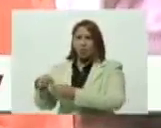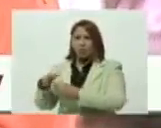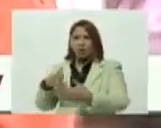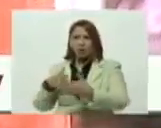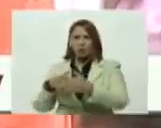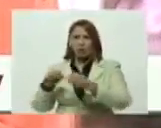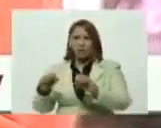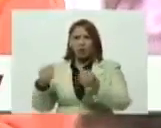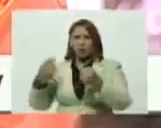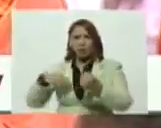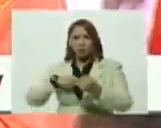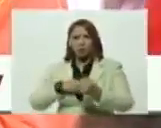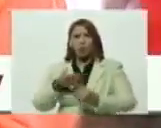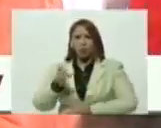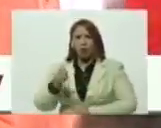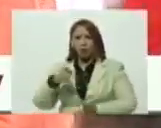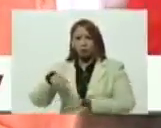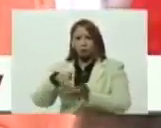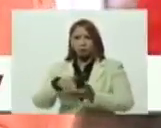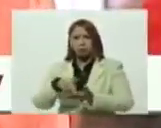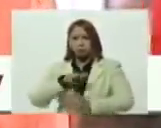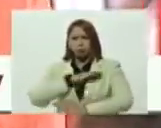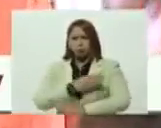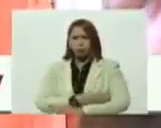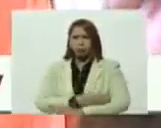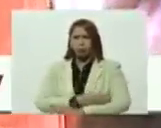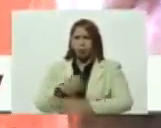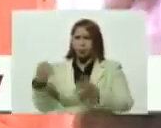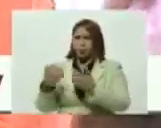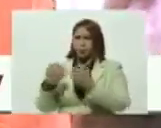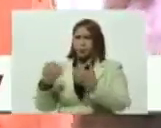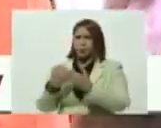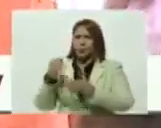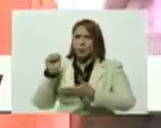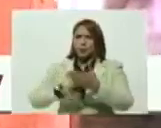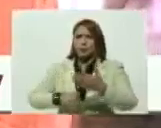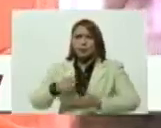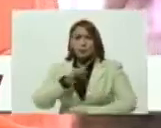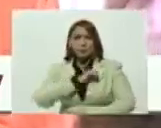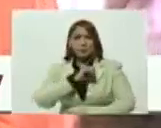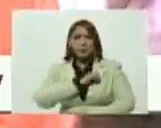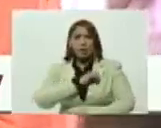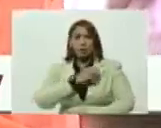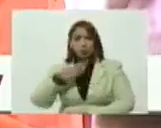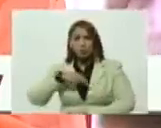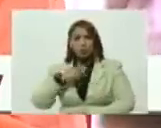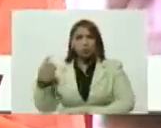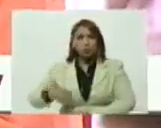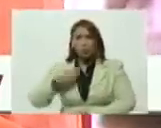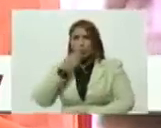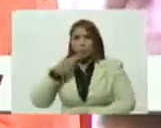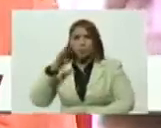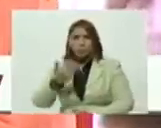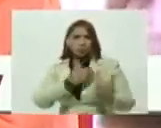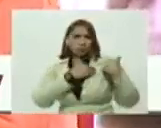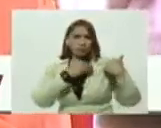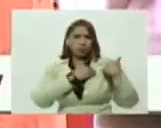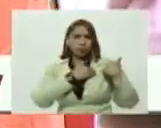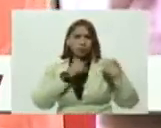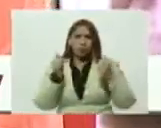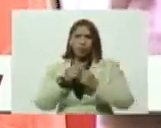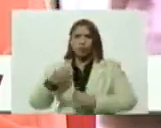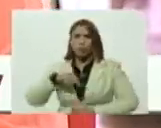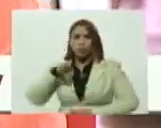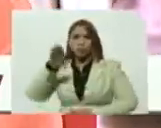estamos nosotros firmes. Seguimos luchando sin miedo, sin temor a nada, porque tenemos un compromiso y una gran responsabilidad con nuestras